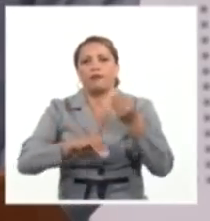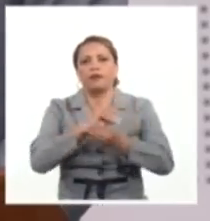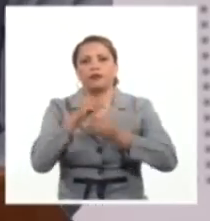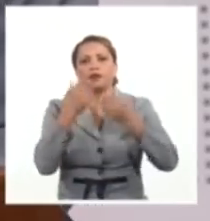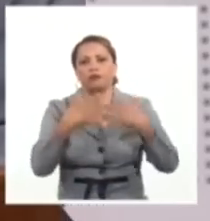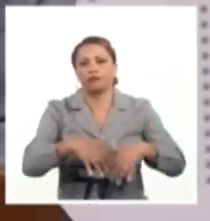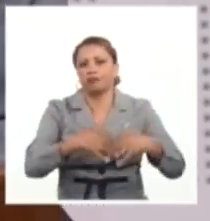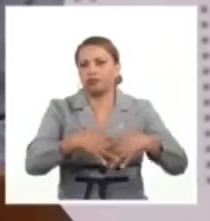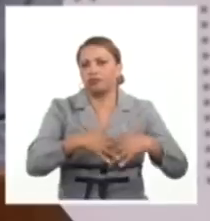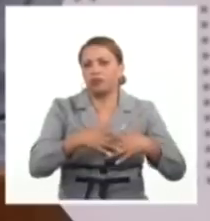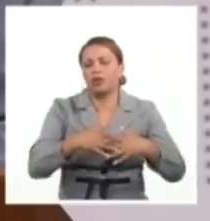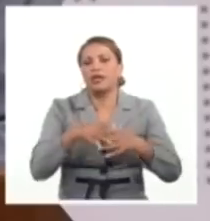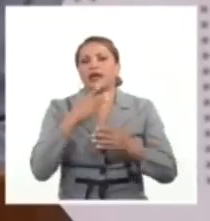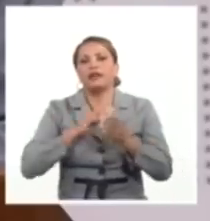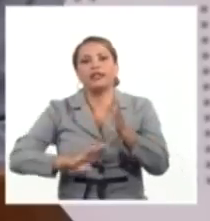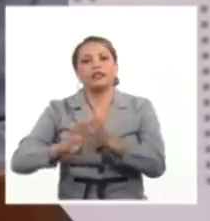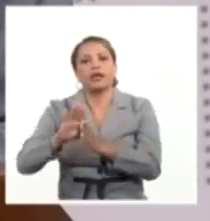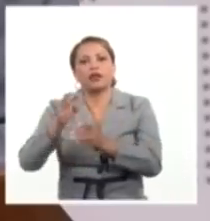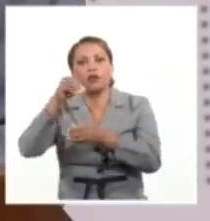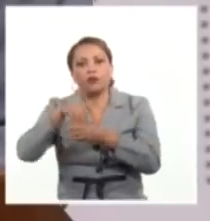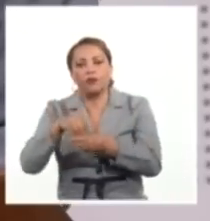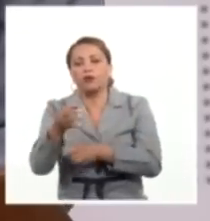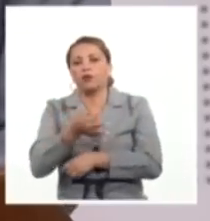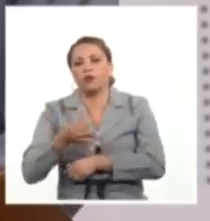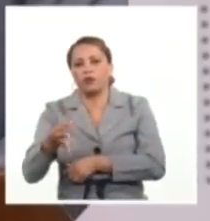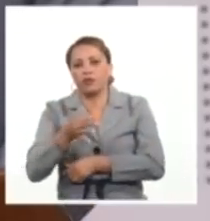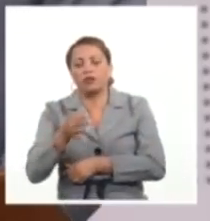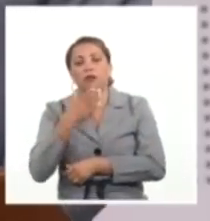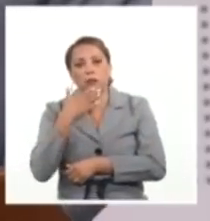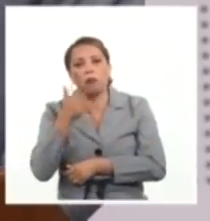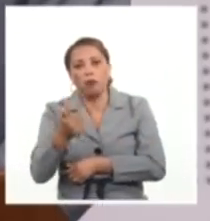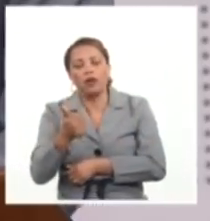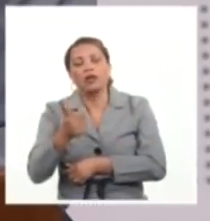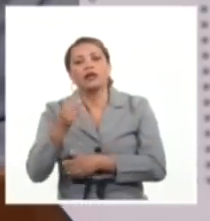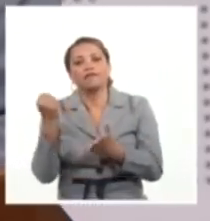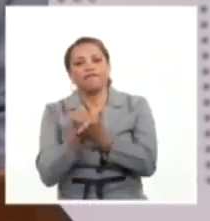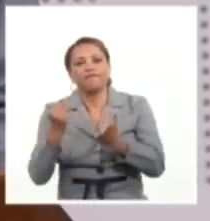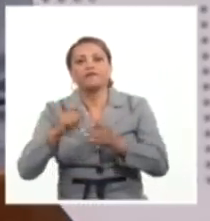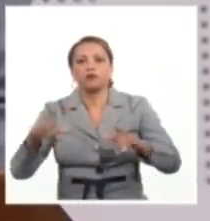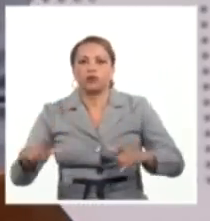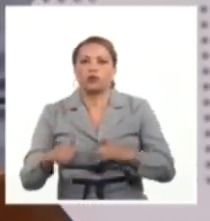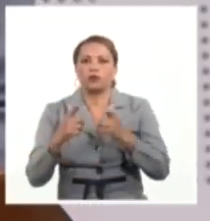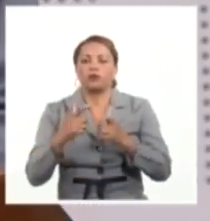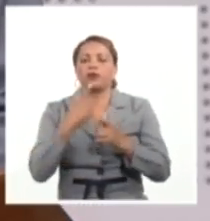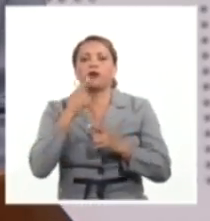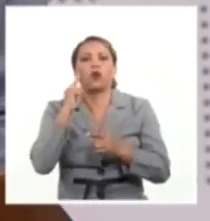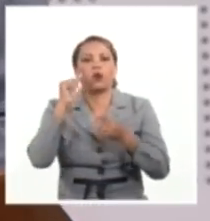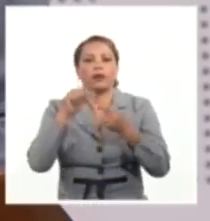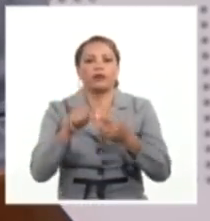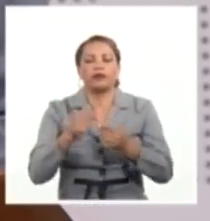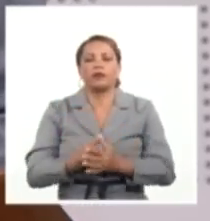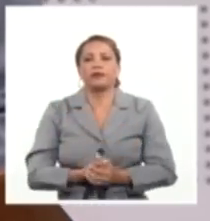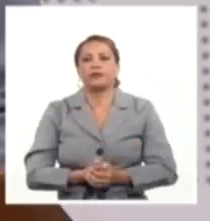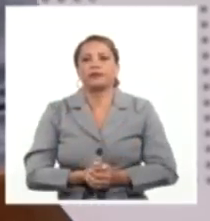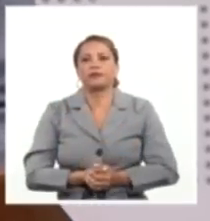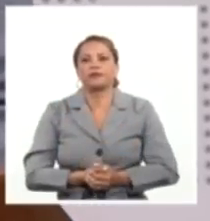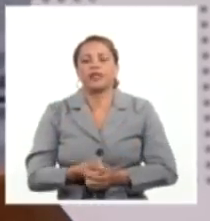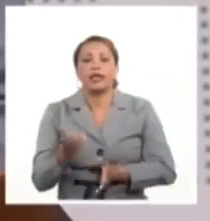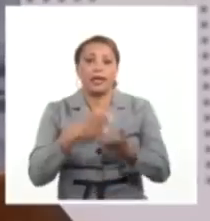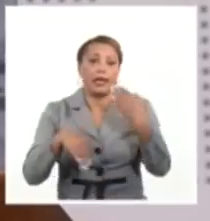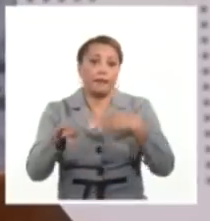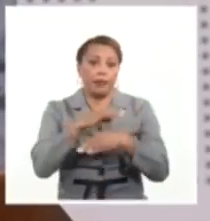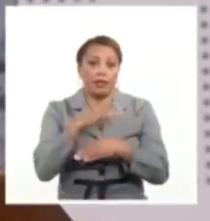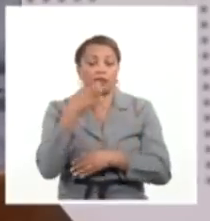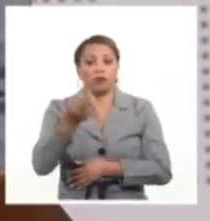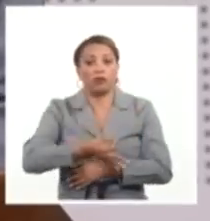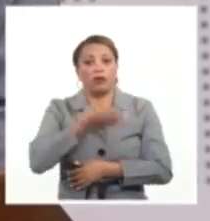o el desarrollo local, sean efectivas y cumplan sus objetivos. Como explicó aquí el ministro,